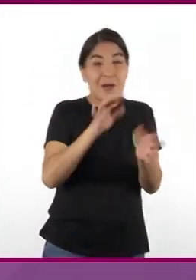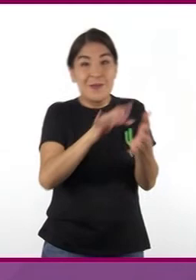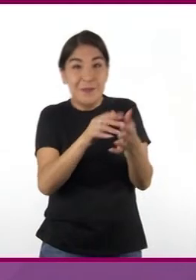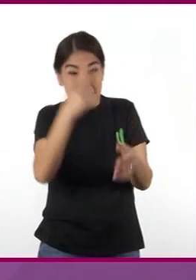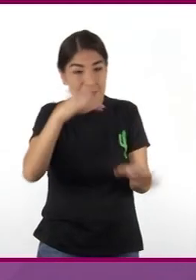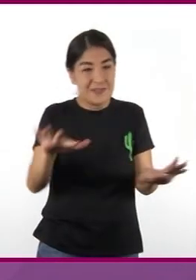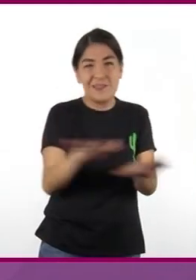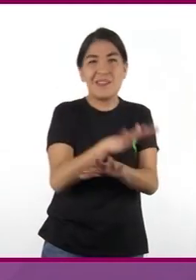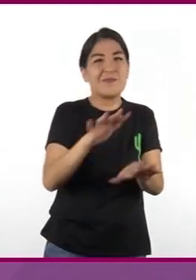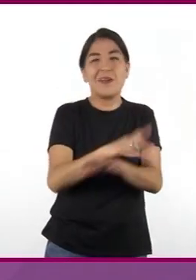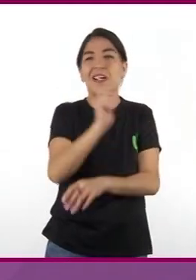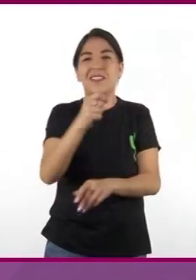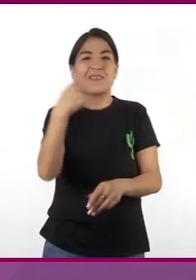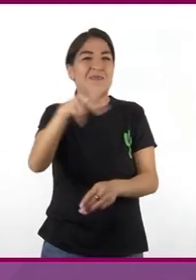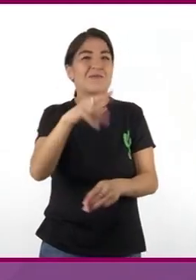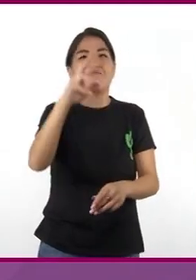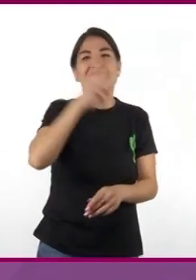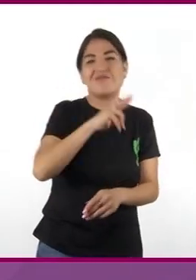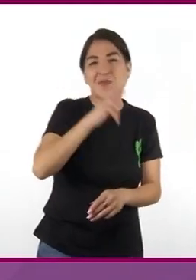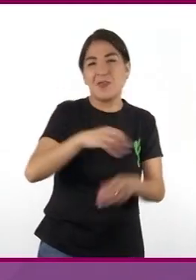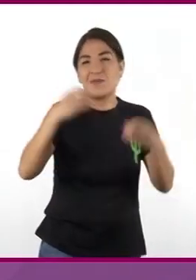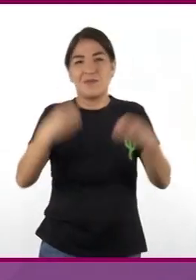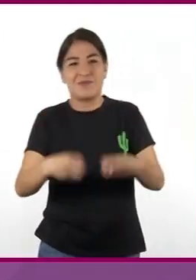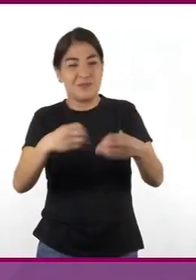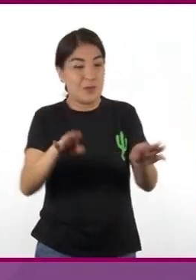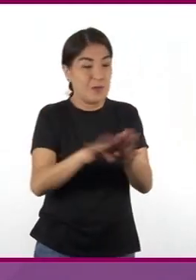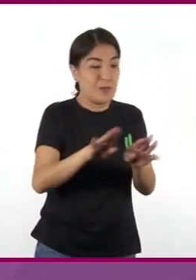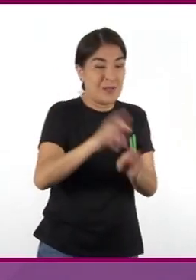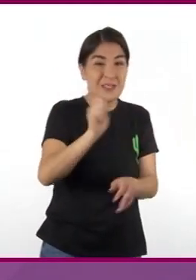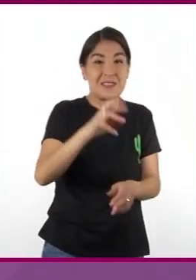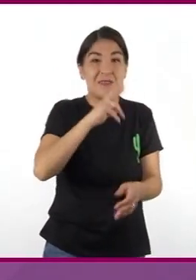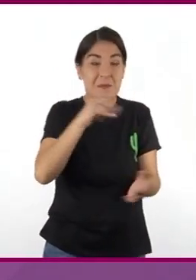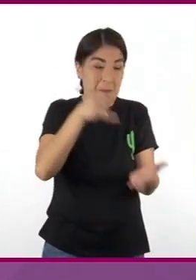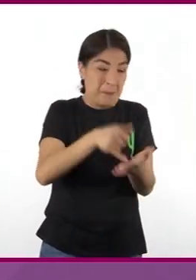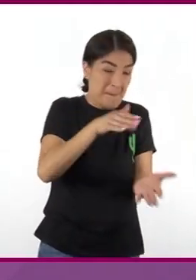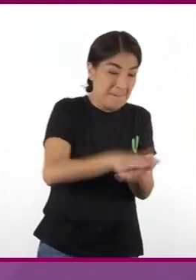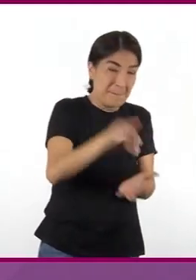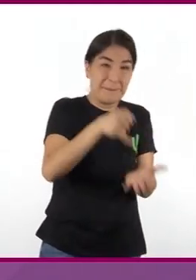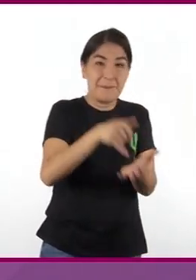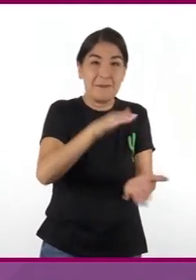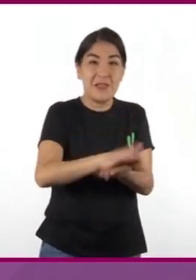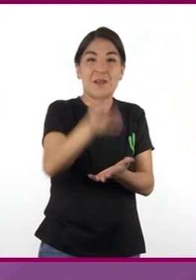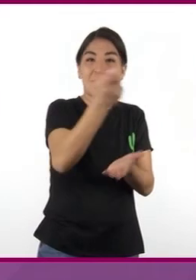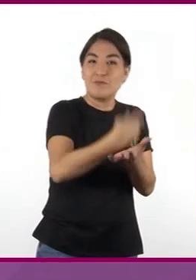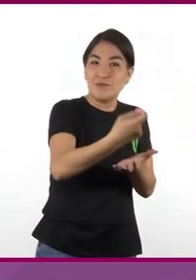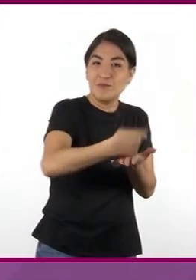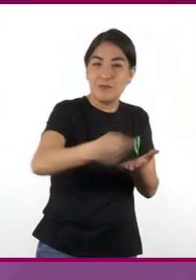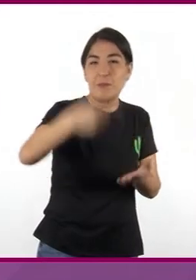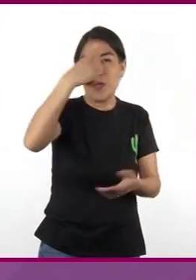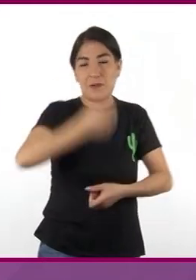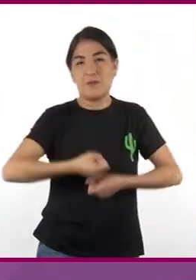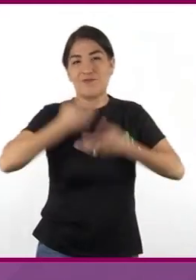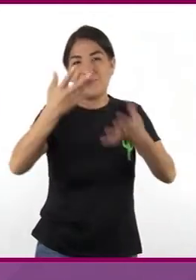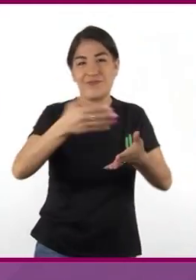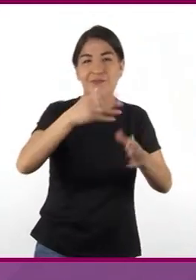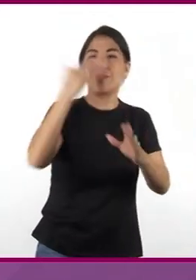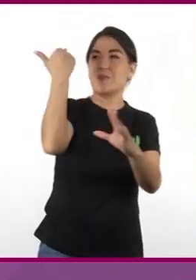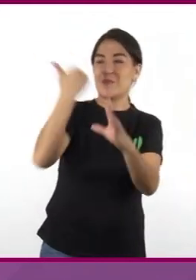es decir, por la prisa con la que se sacaron copias manuscritas de sus poemas para enviarlos a